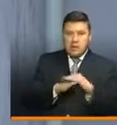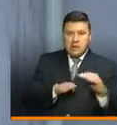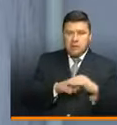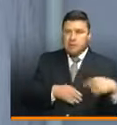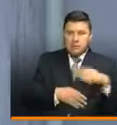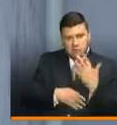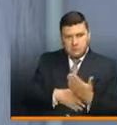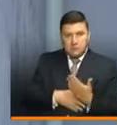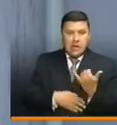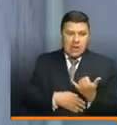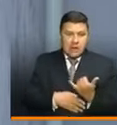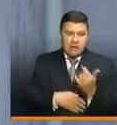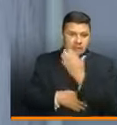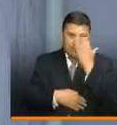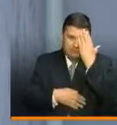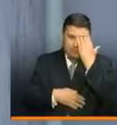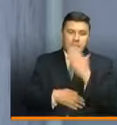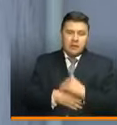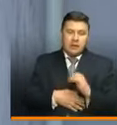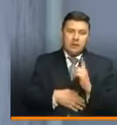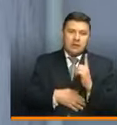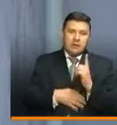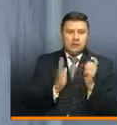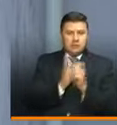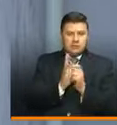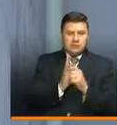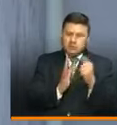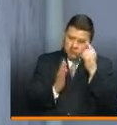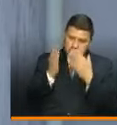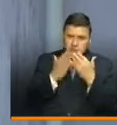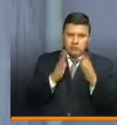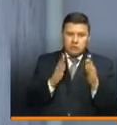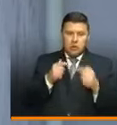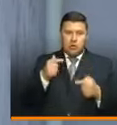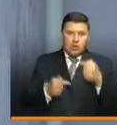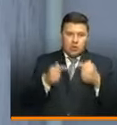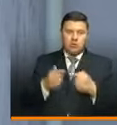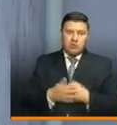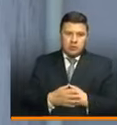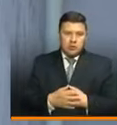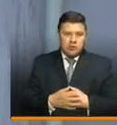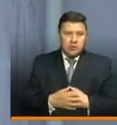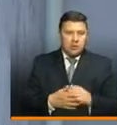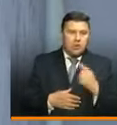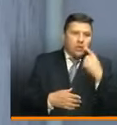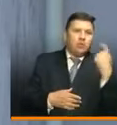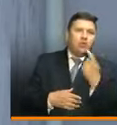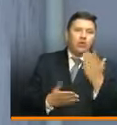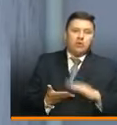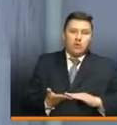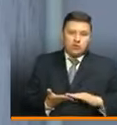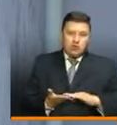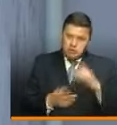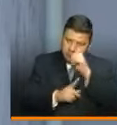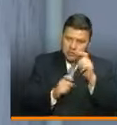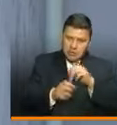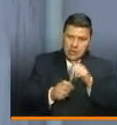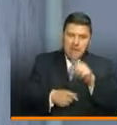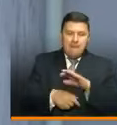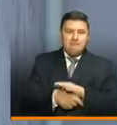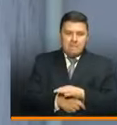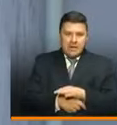invitaciones. De momento ya sabemos que llega una primera invitación, así que volveremos a abrir el concurso para seguir buscando esa solución idónea para personal